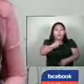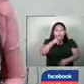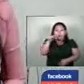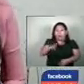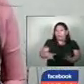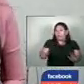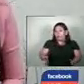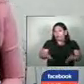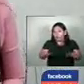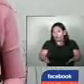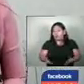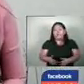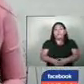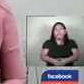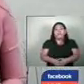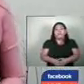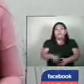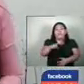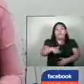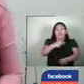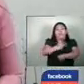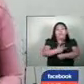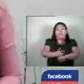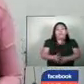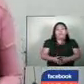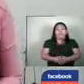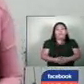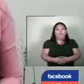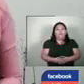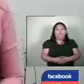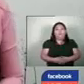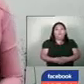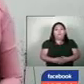del comportamiento de COVID-19 en el territorio guatemalteco.